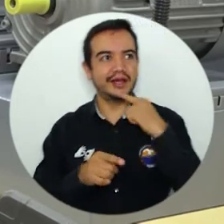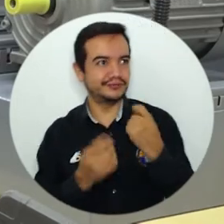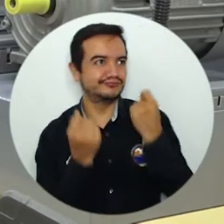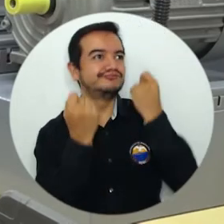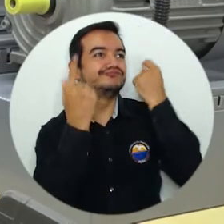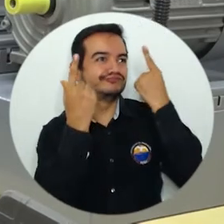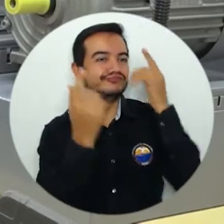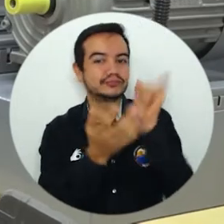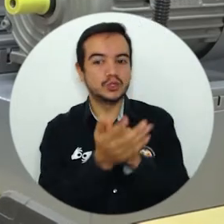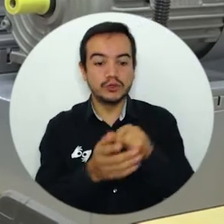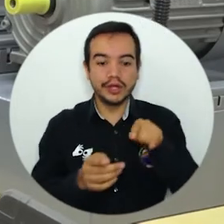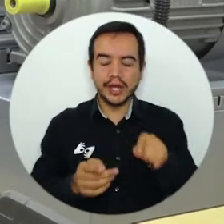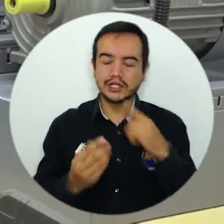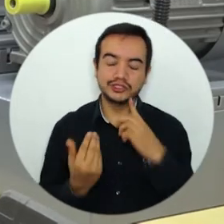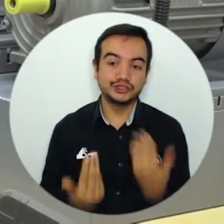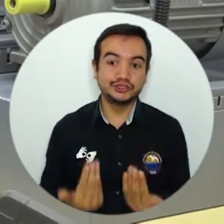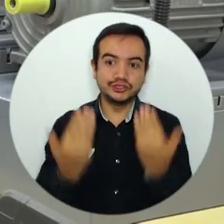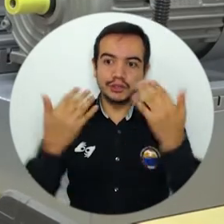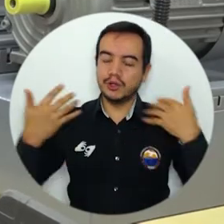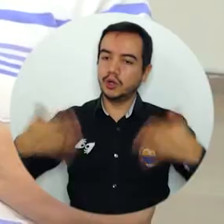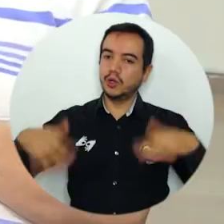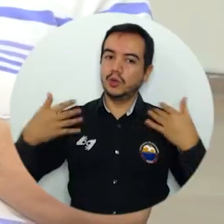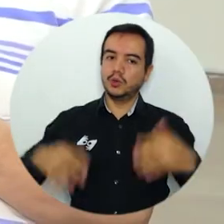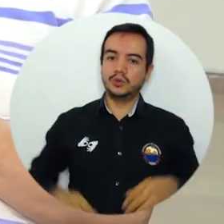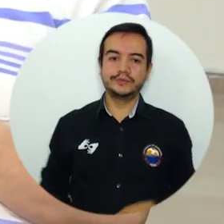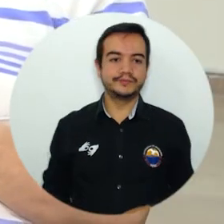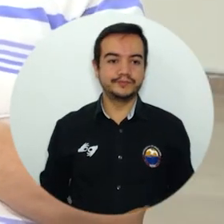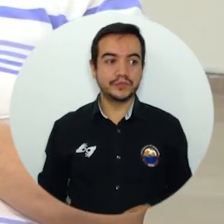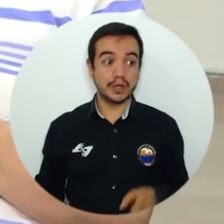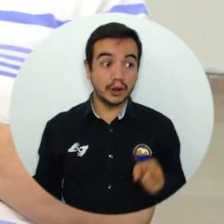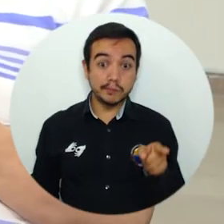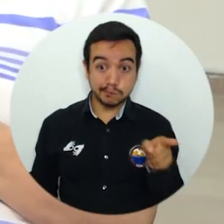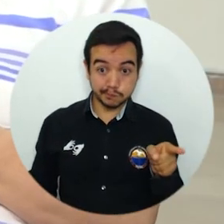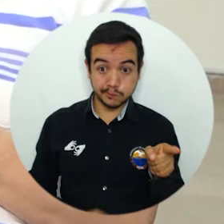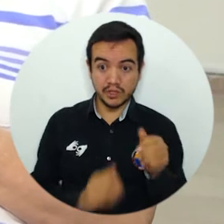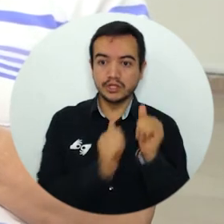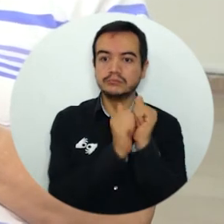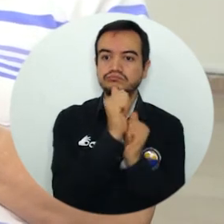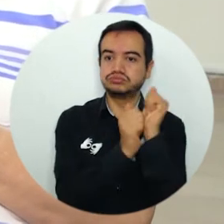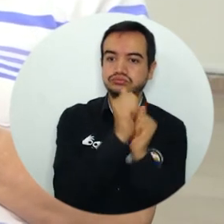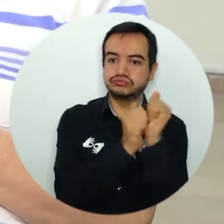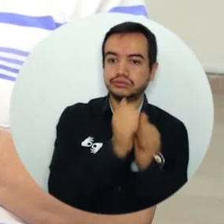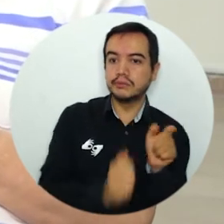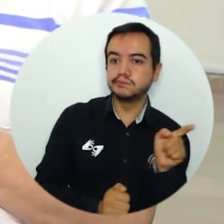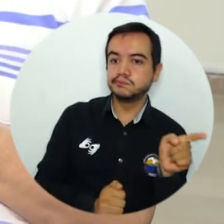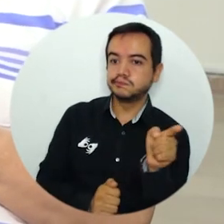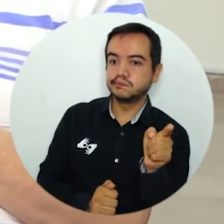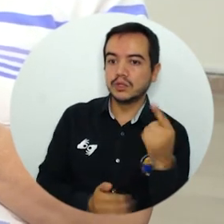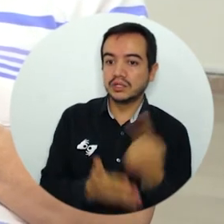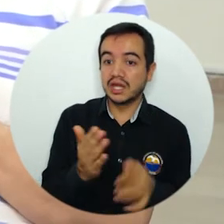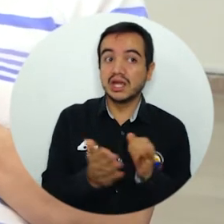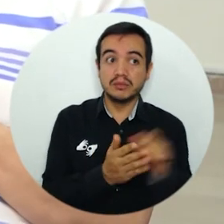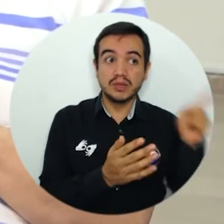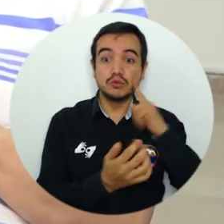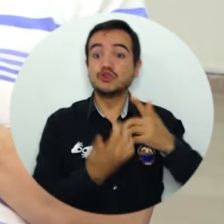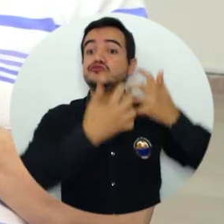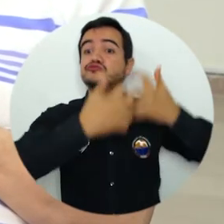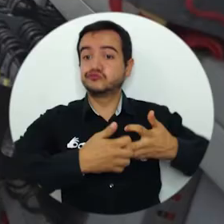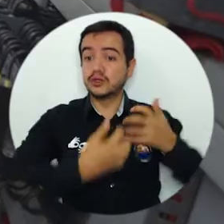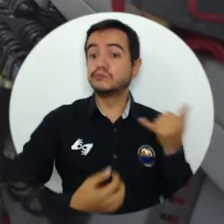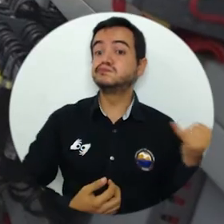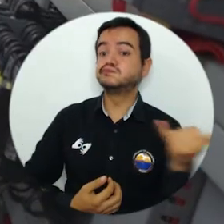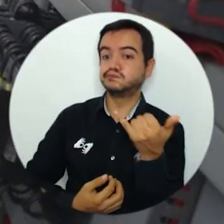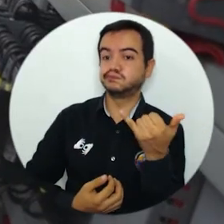dices, es algo grande, es una huella importante. Estos motores que se ven aquí ya son motores que se usan ya de tipo